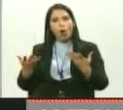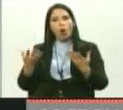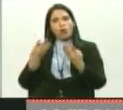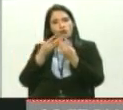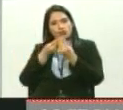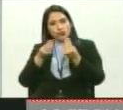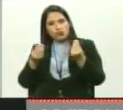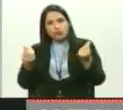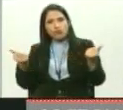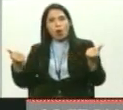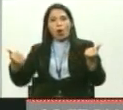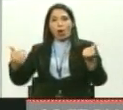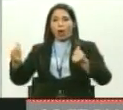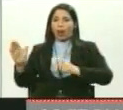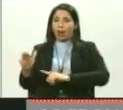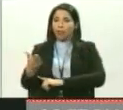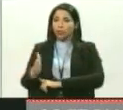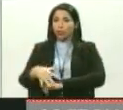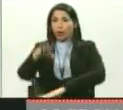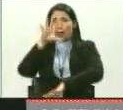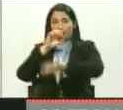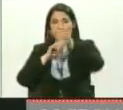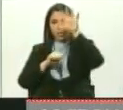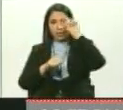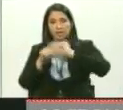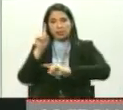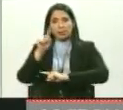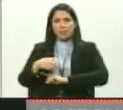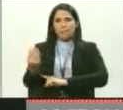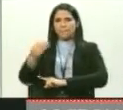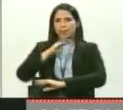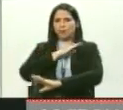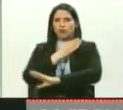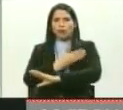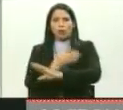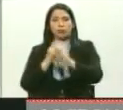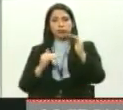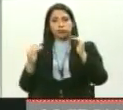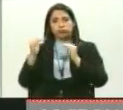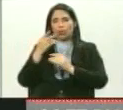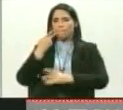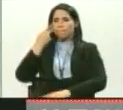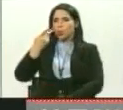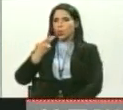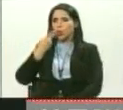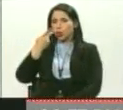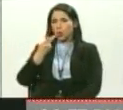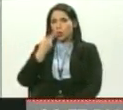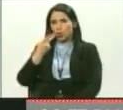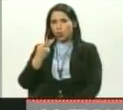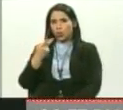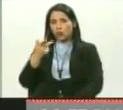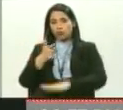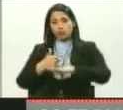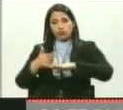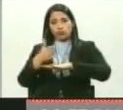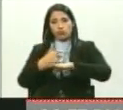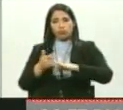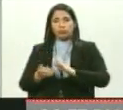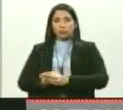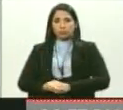Salimos con lecciones aprendidas y salimos más fuertes moralmente, políticamente,